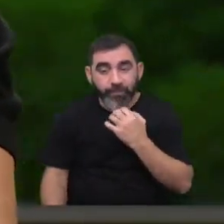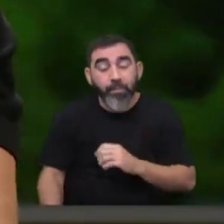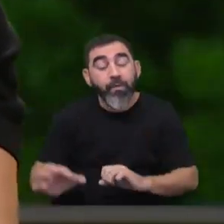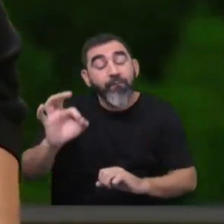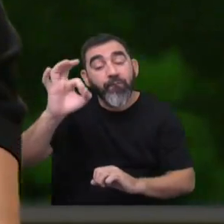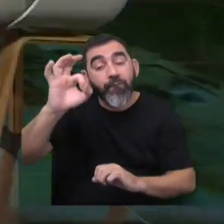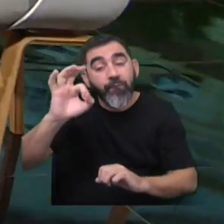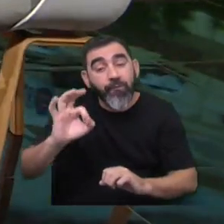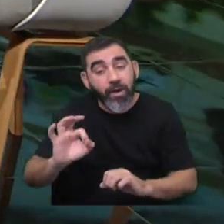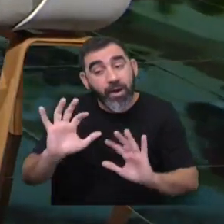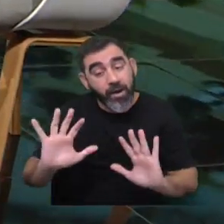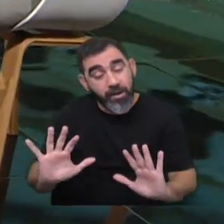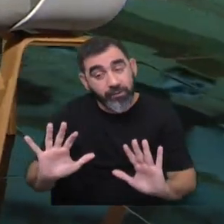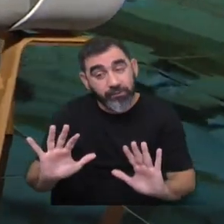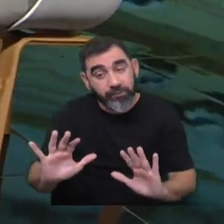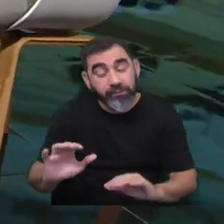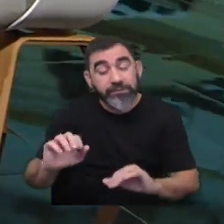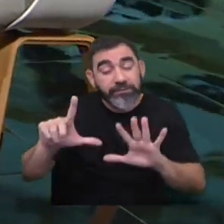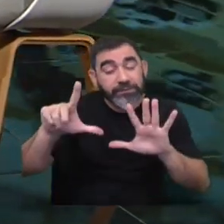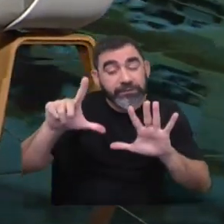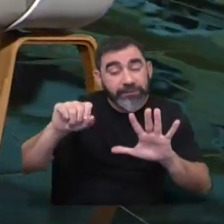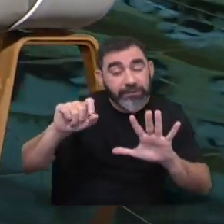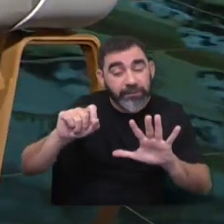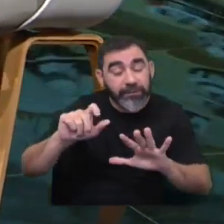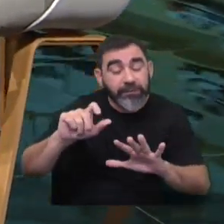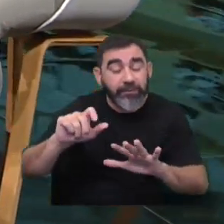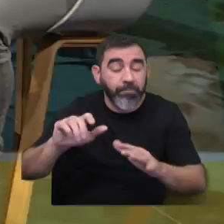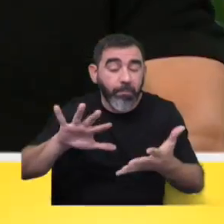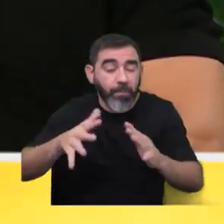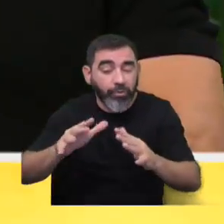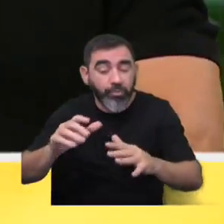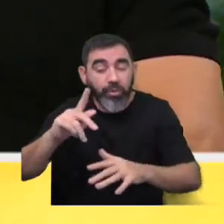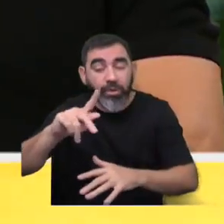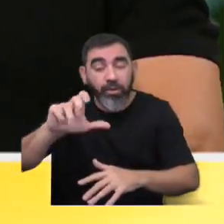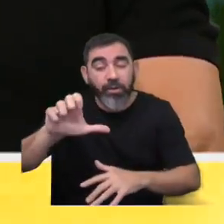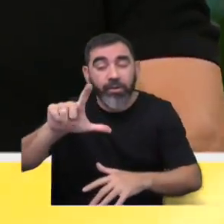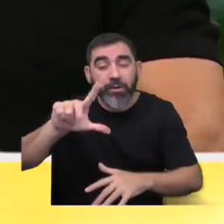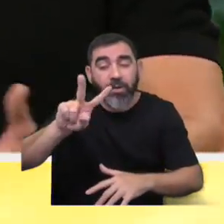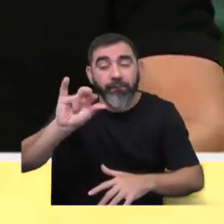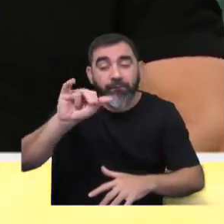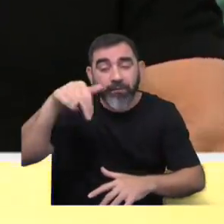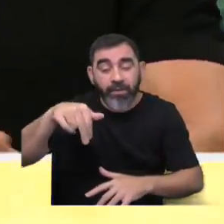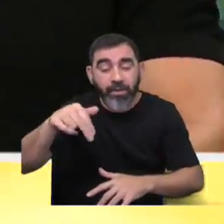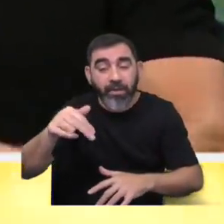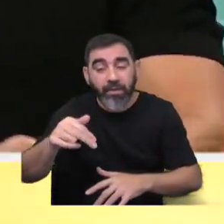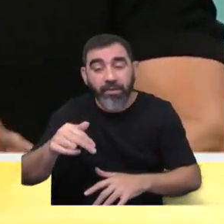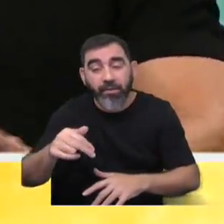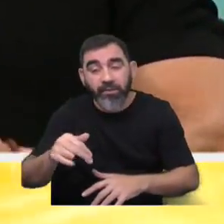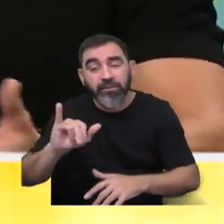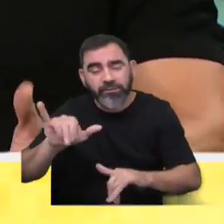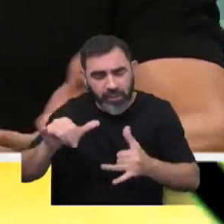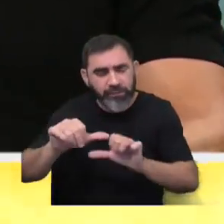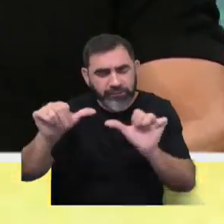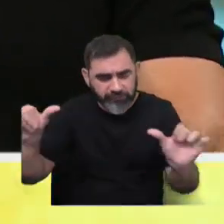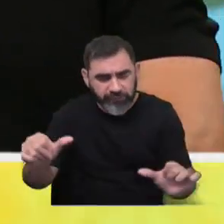temperatura de repente a lo que sería unos 70 Kelvin, que sería más o menos la temperatura del nitrógeno líquido, eso también ya se trabaja, ¿no? Hay